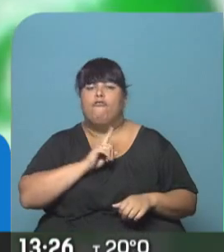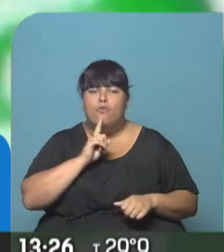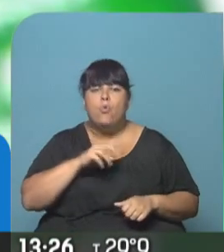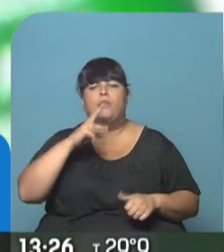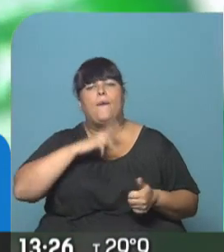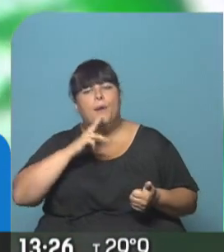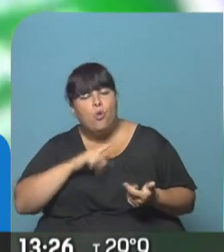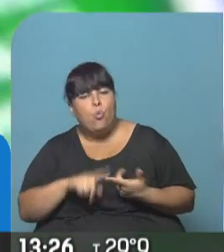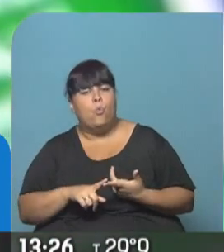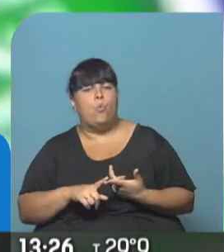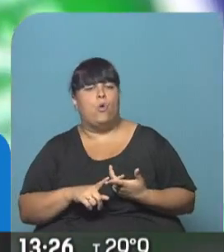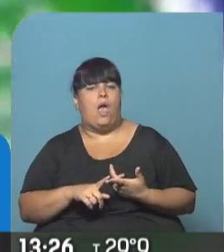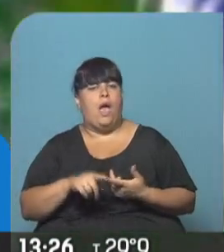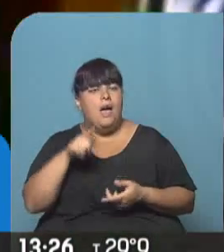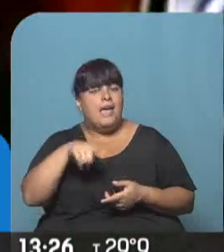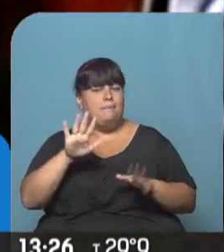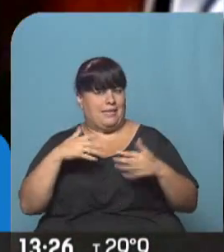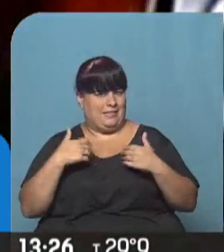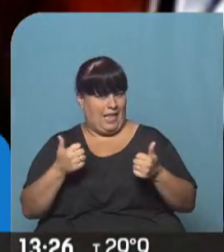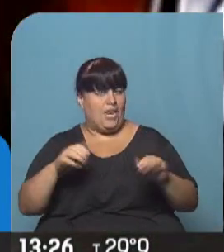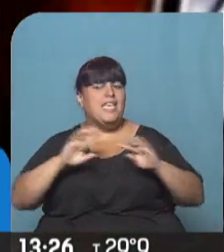verduras eso es lo más sano y actividad física